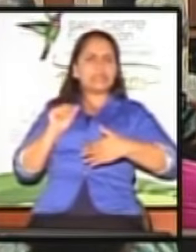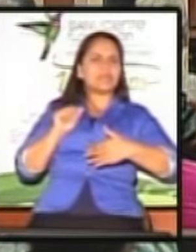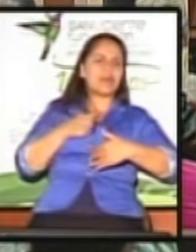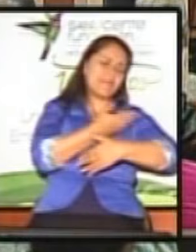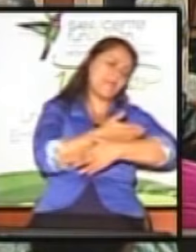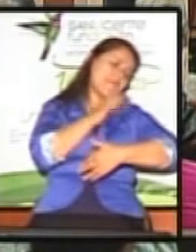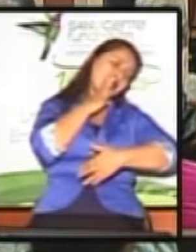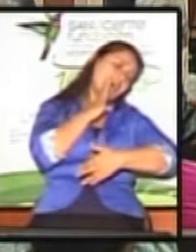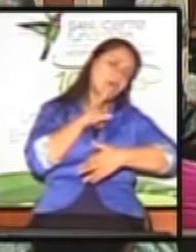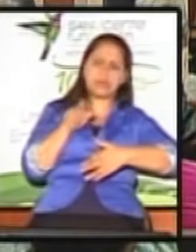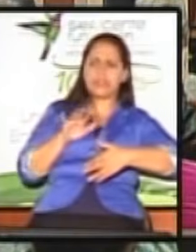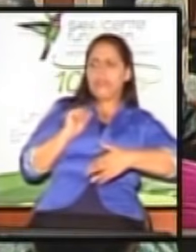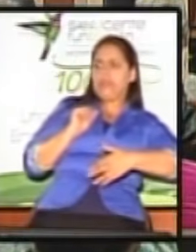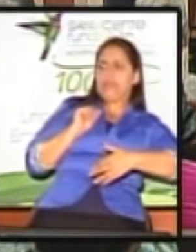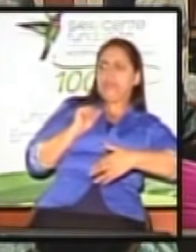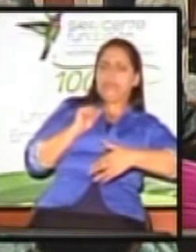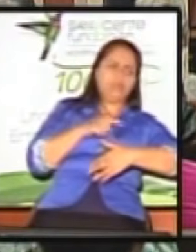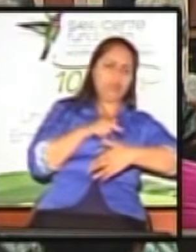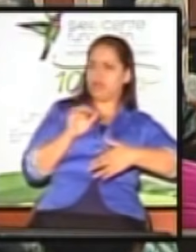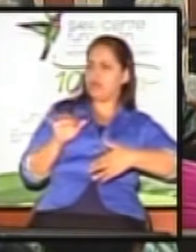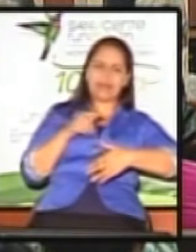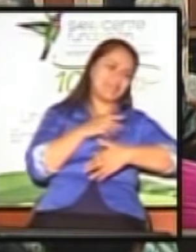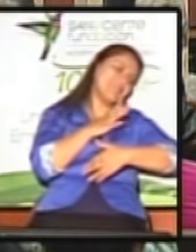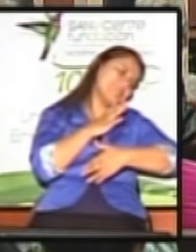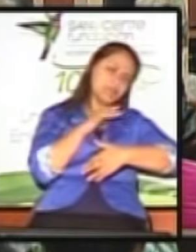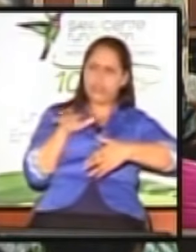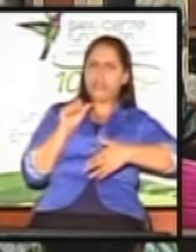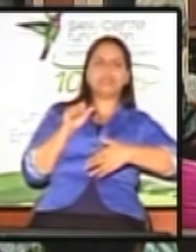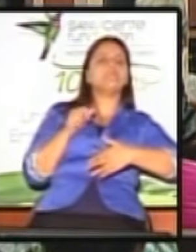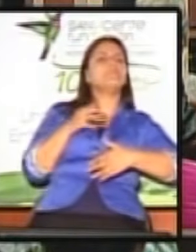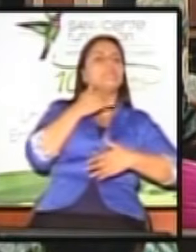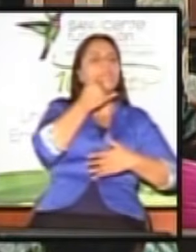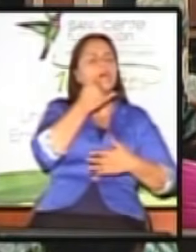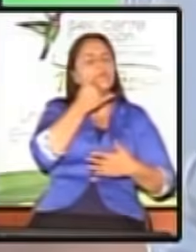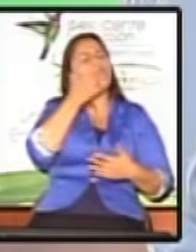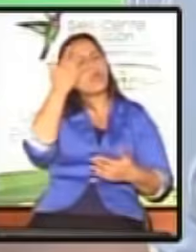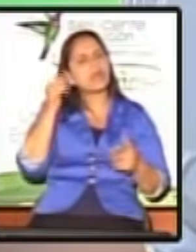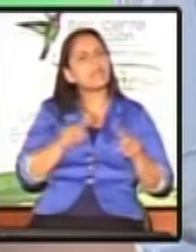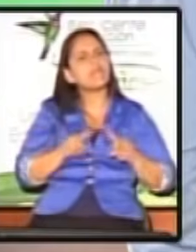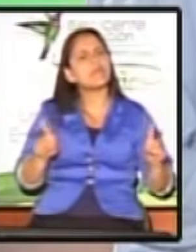nos inspira y no las imágenes macabras que hay veces vemos del cuidado paliativo.